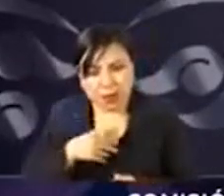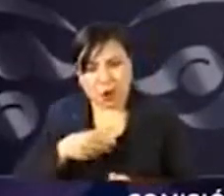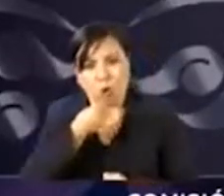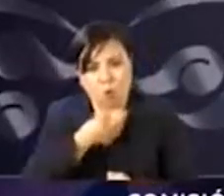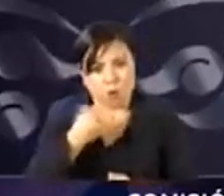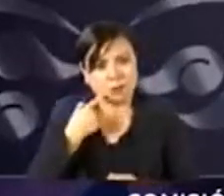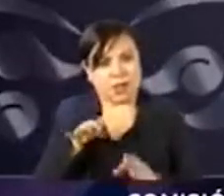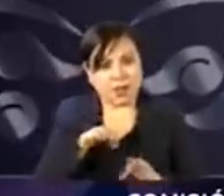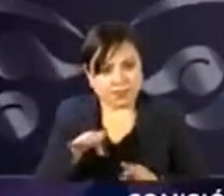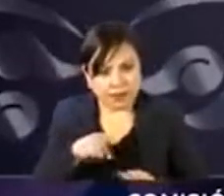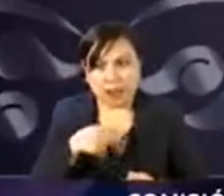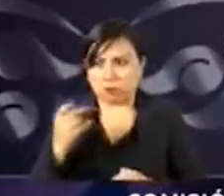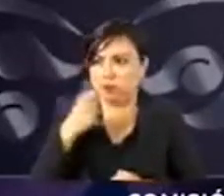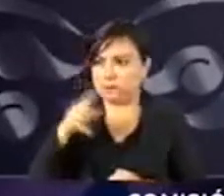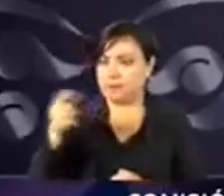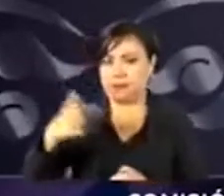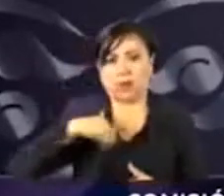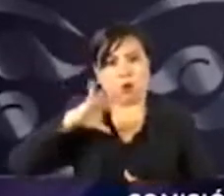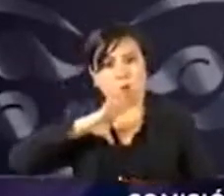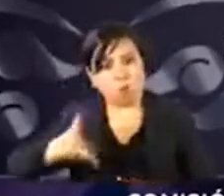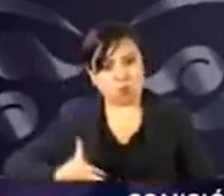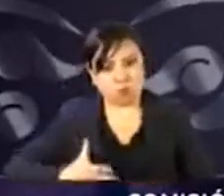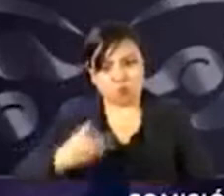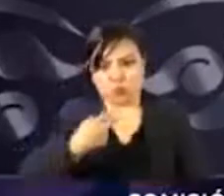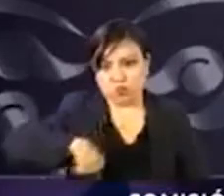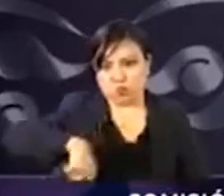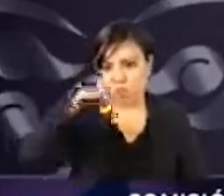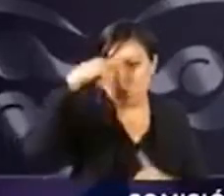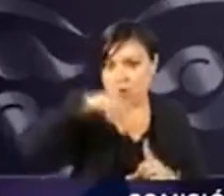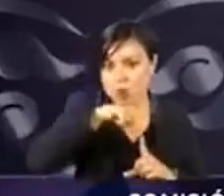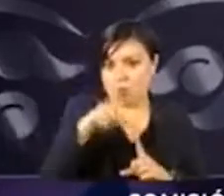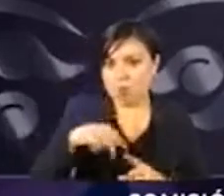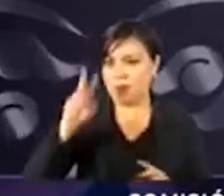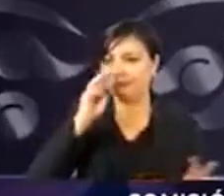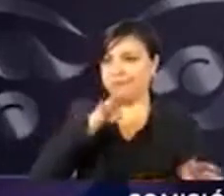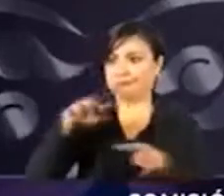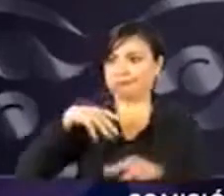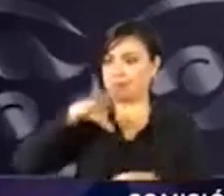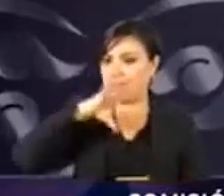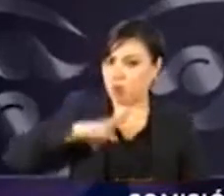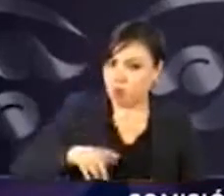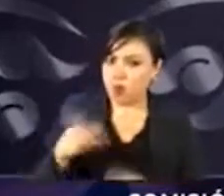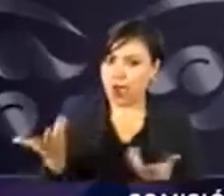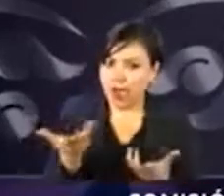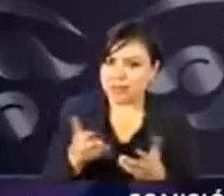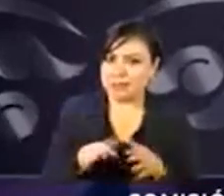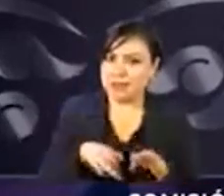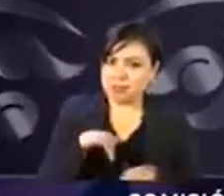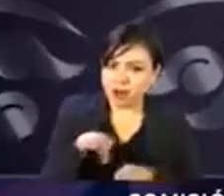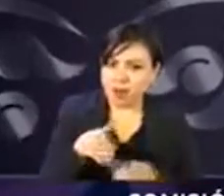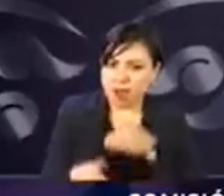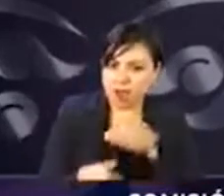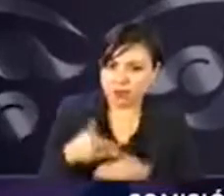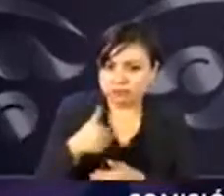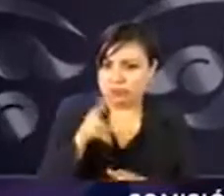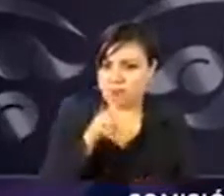una gente que está haciendo su tarea con talento y con compromiso sirviendo al pueblo de México.